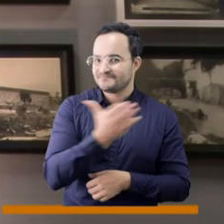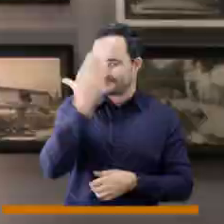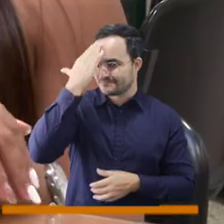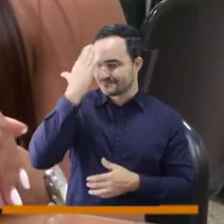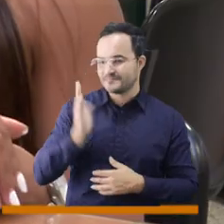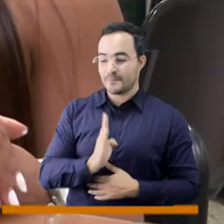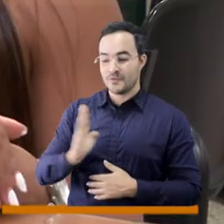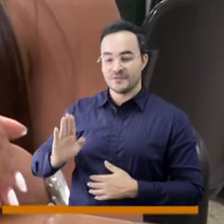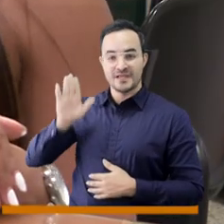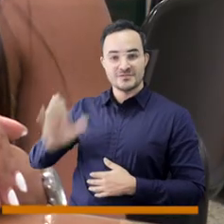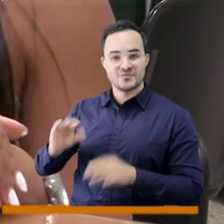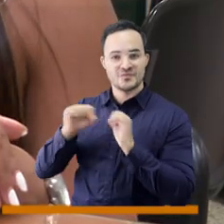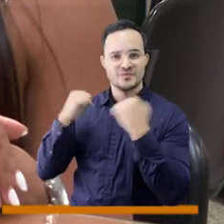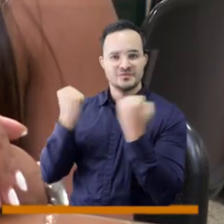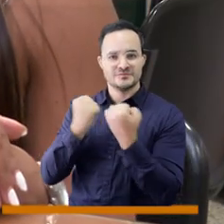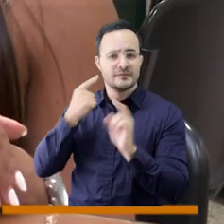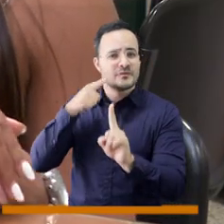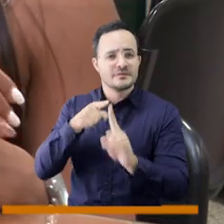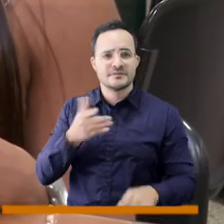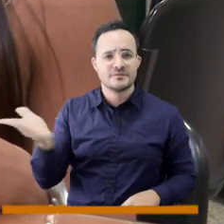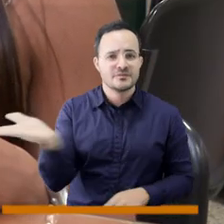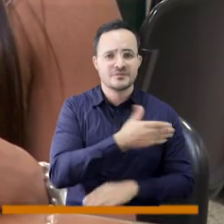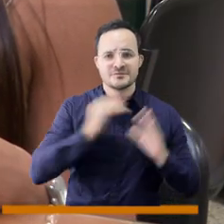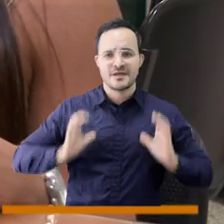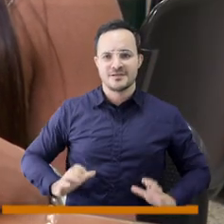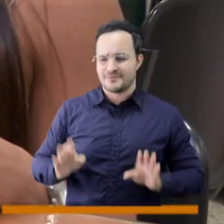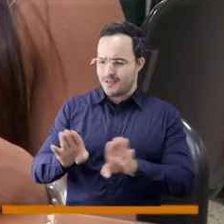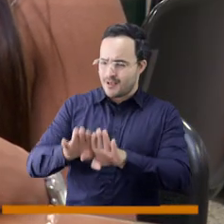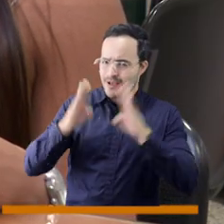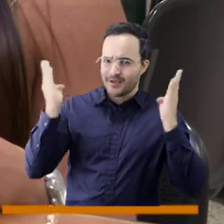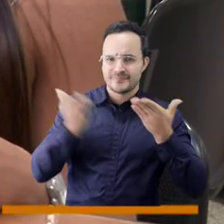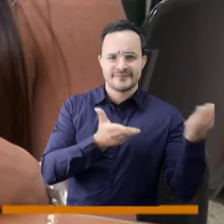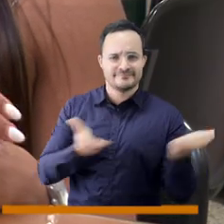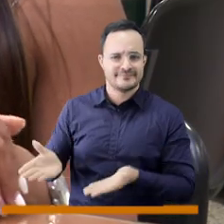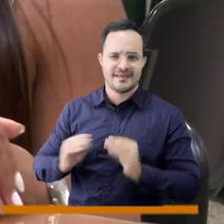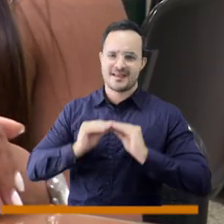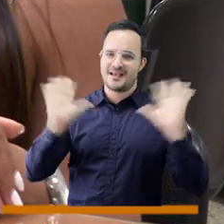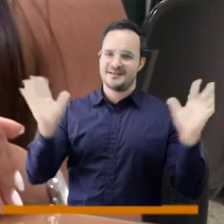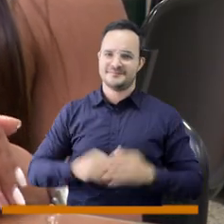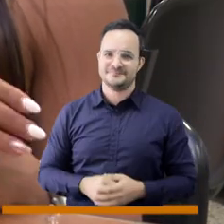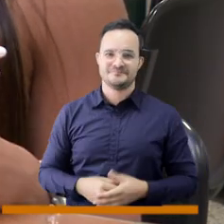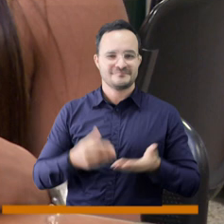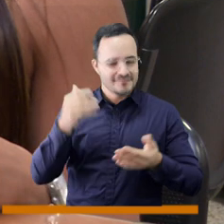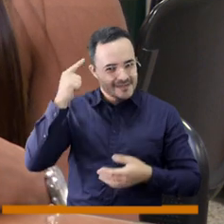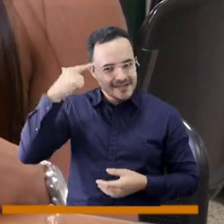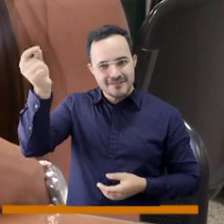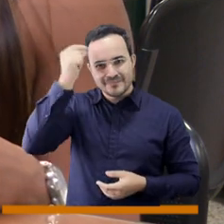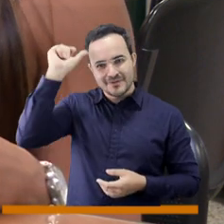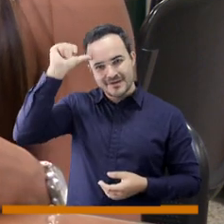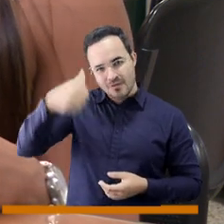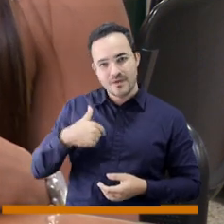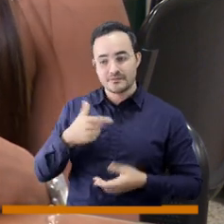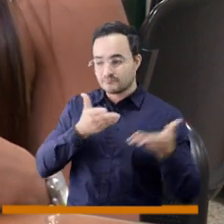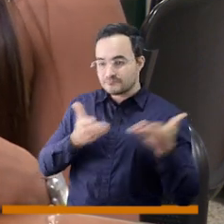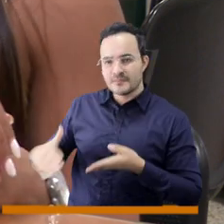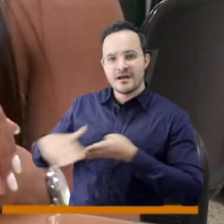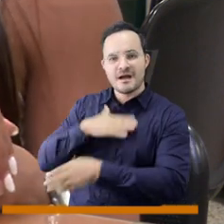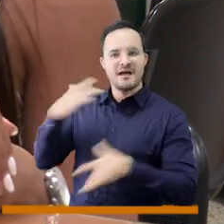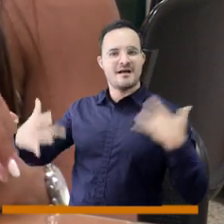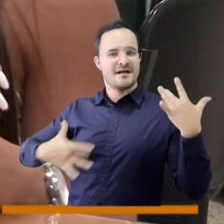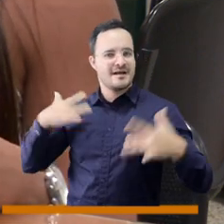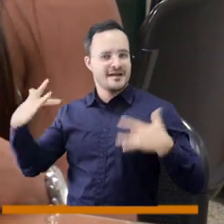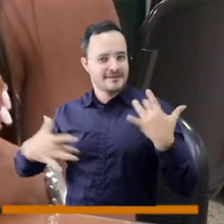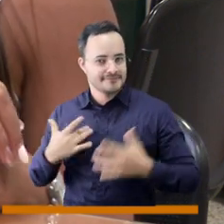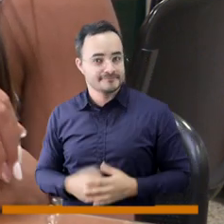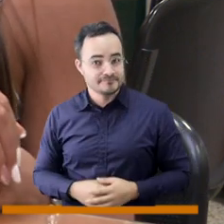Ya lo saben, la Biblioteca del Concejo de Medellín está abierta para los ciudadanos. Recuerden venir a disfrutar de este espacio y